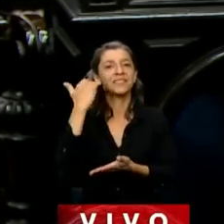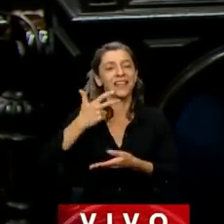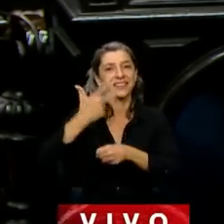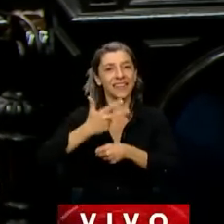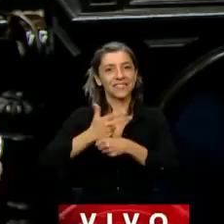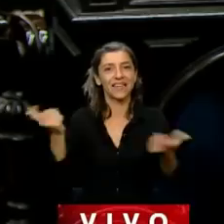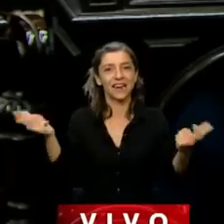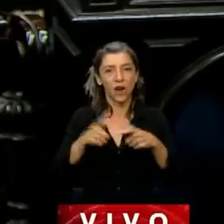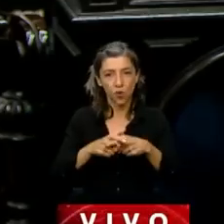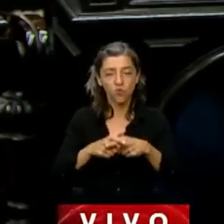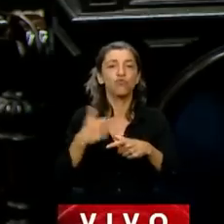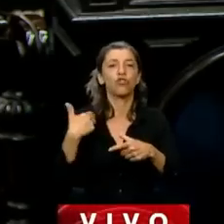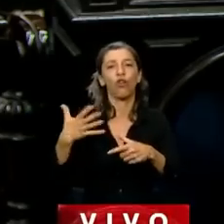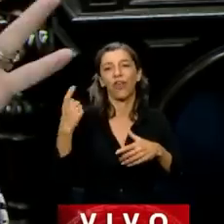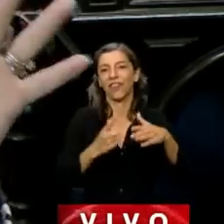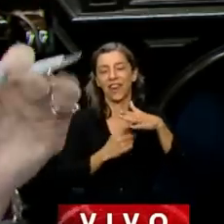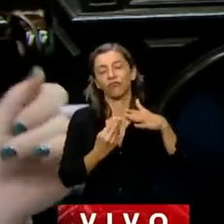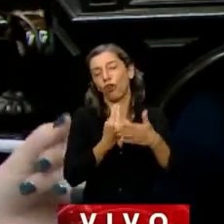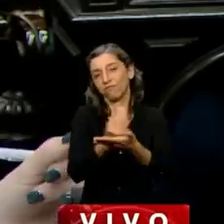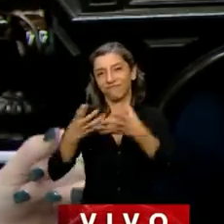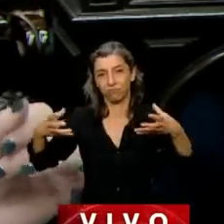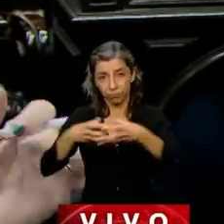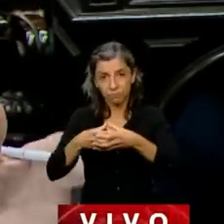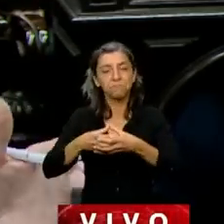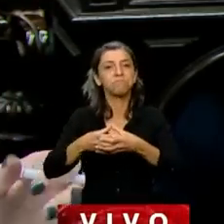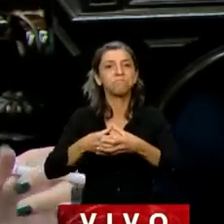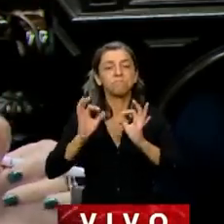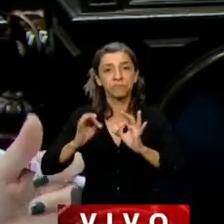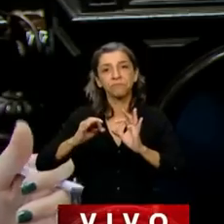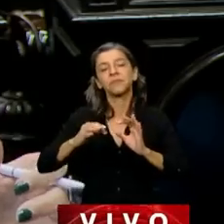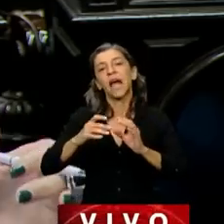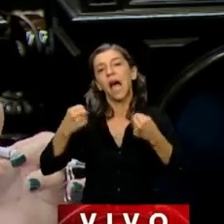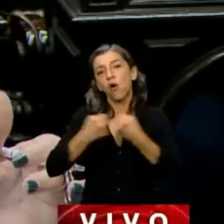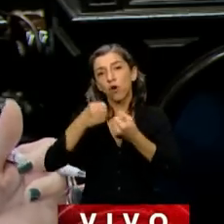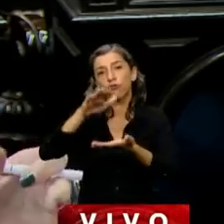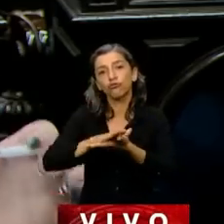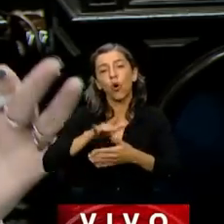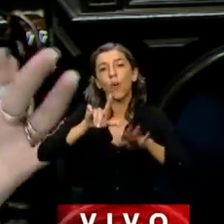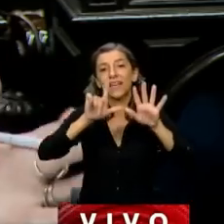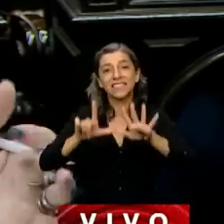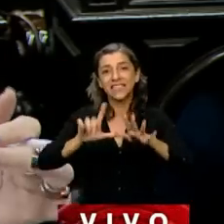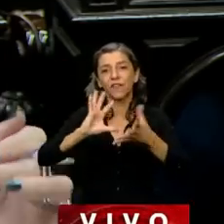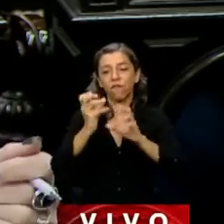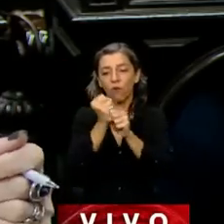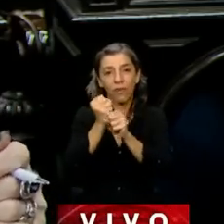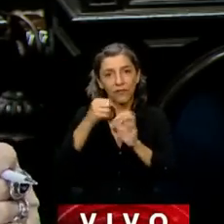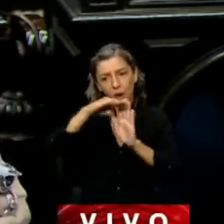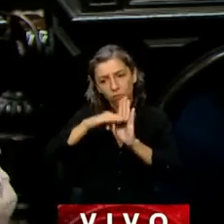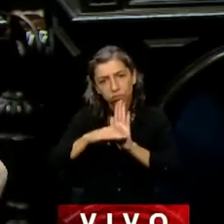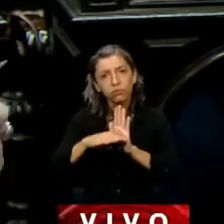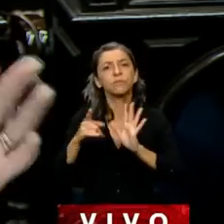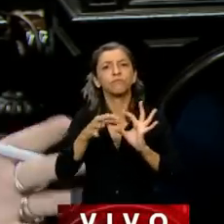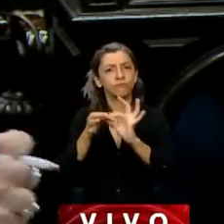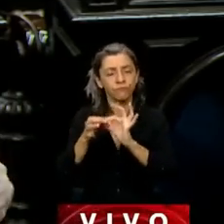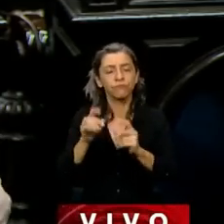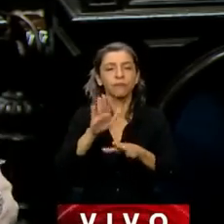del Consejo Directivo, y son 7 líneas de trabajo, 7 líneas de acción interconectadas entre sí: